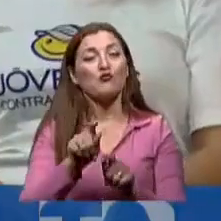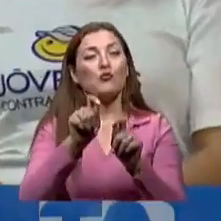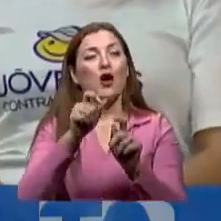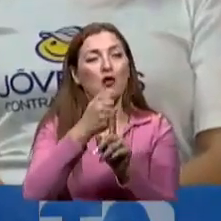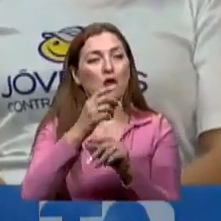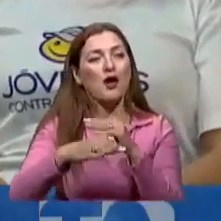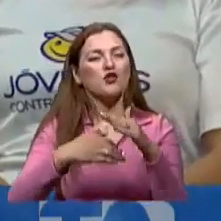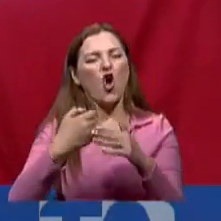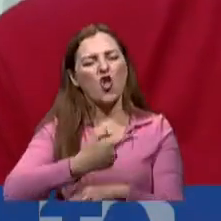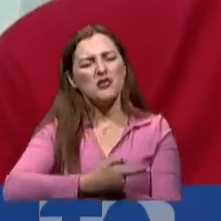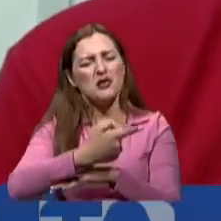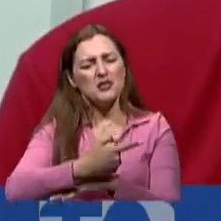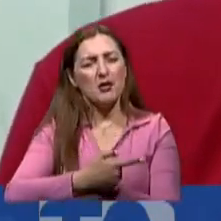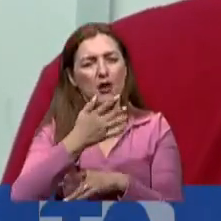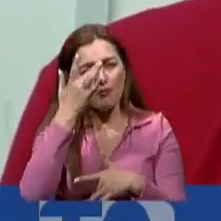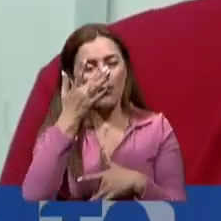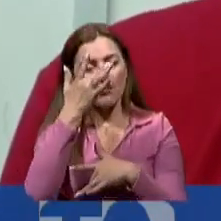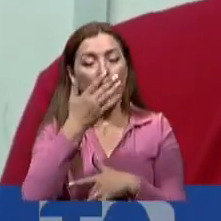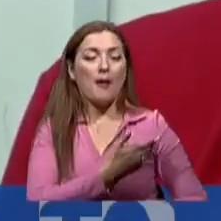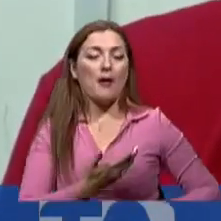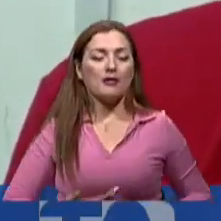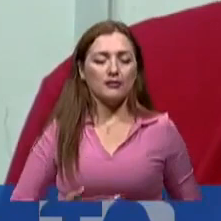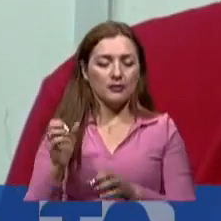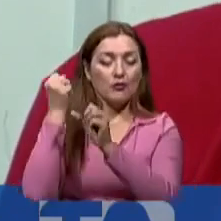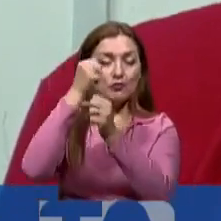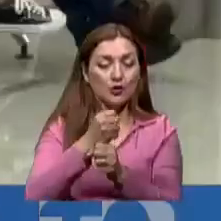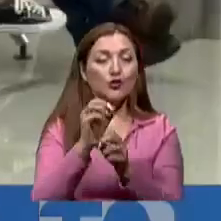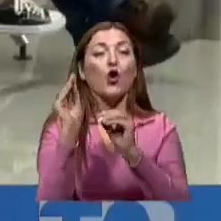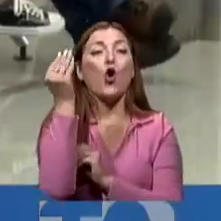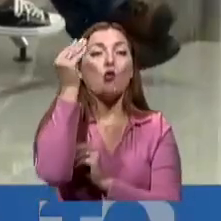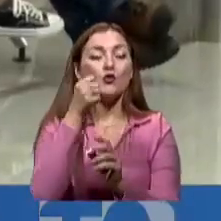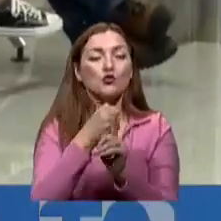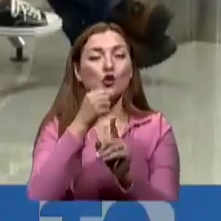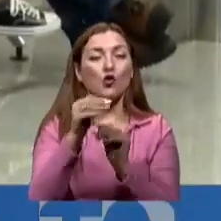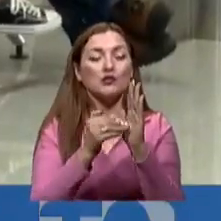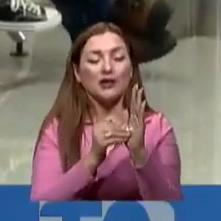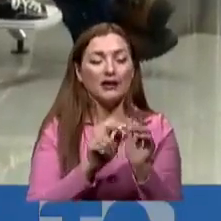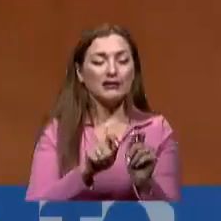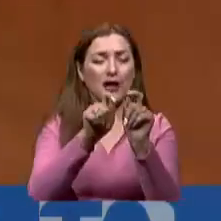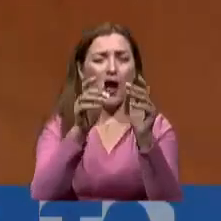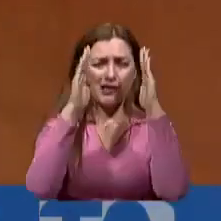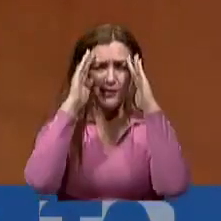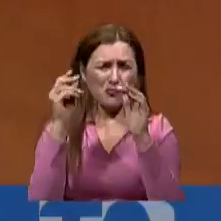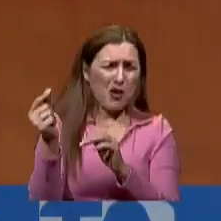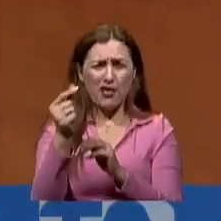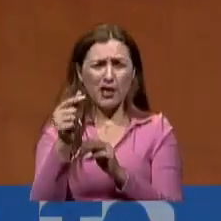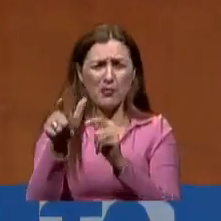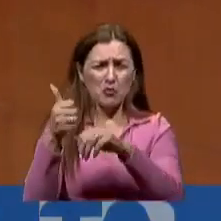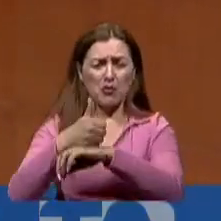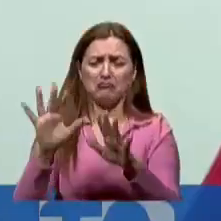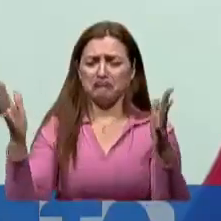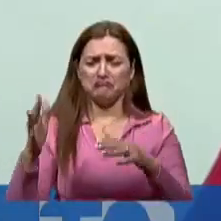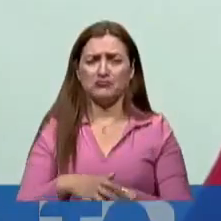a diario contra el cáncer para el presidente de la fundación de jóvenes contra el cáncer no existe una atención oportuna por parte de las